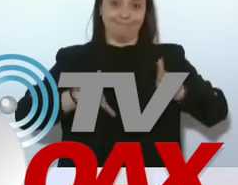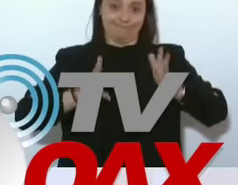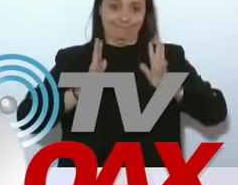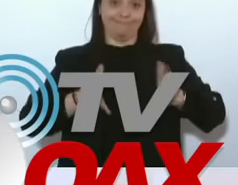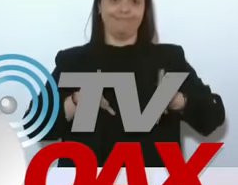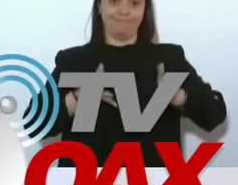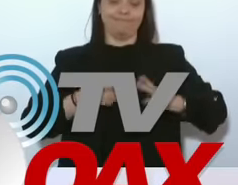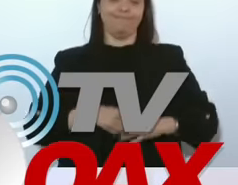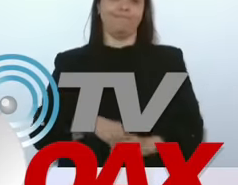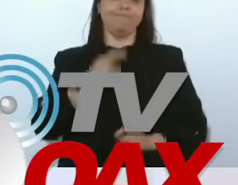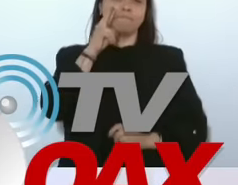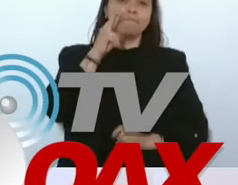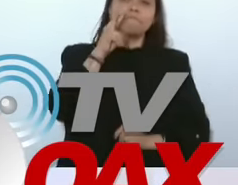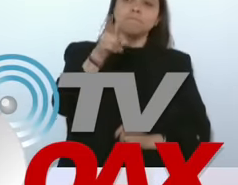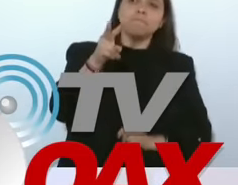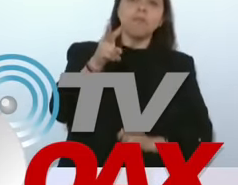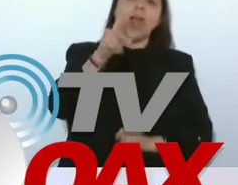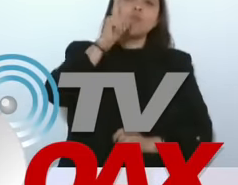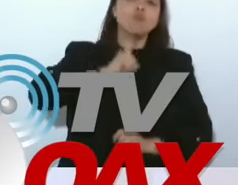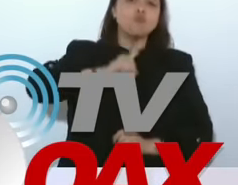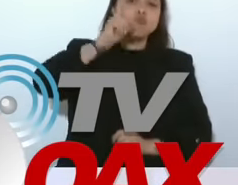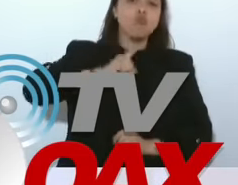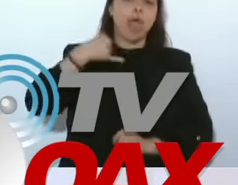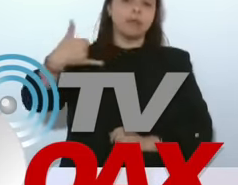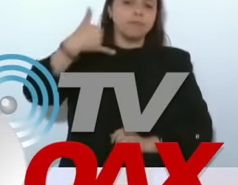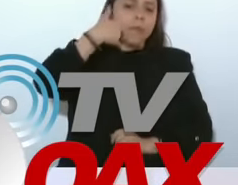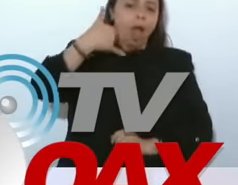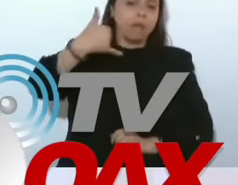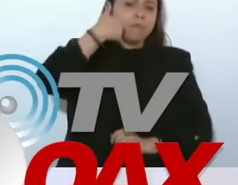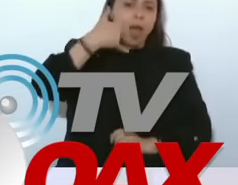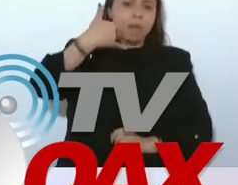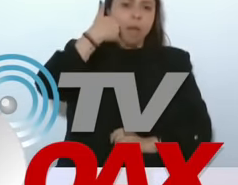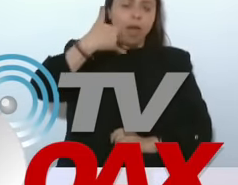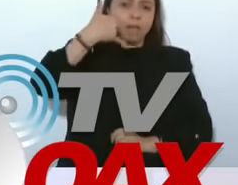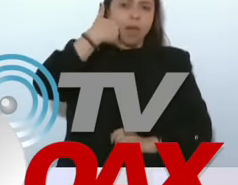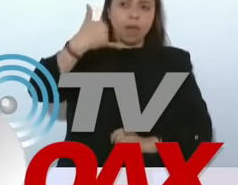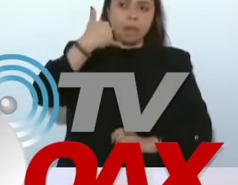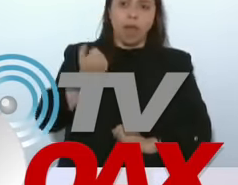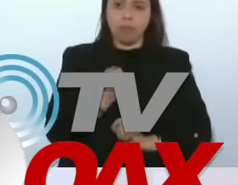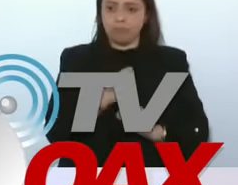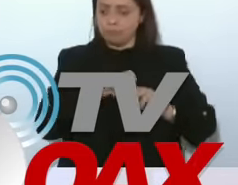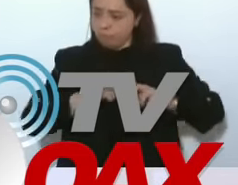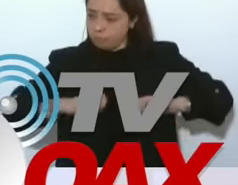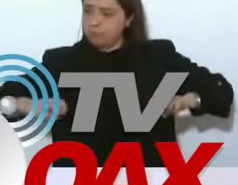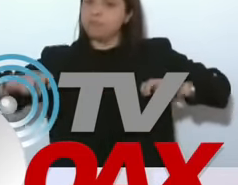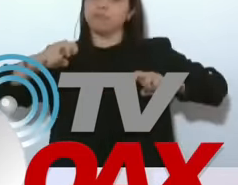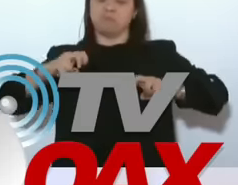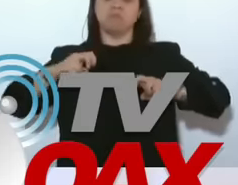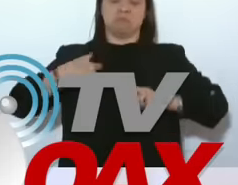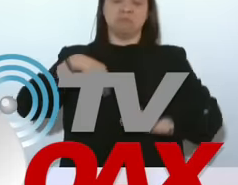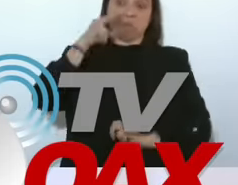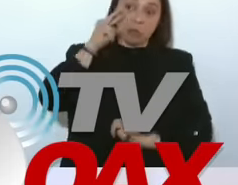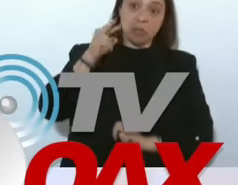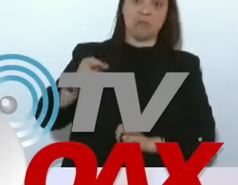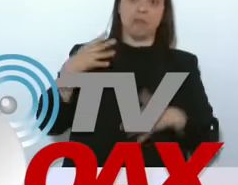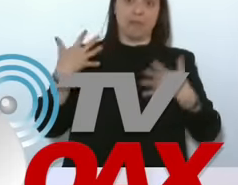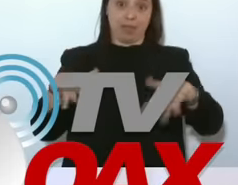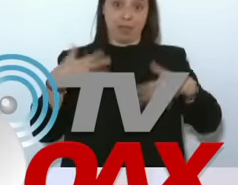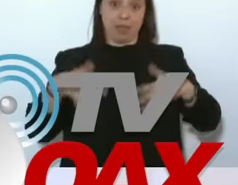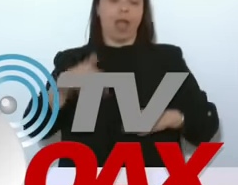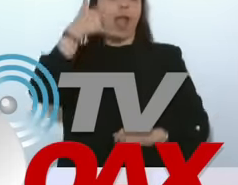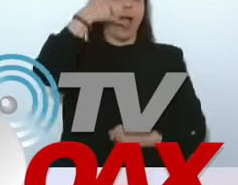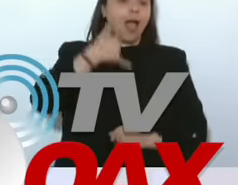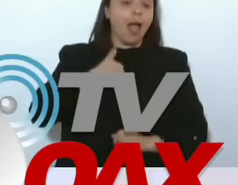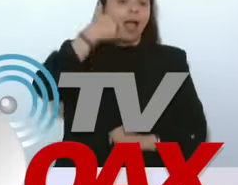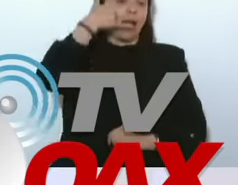las telefonistas que están recibiendo las llamadas. La mayoría de las llamadas hasta ahora es